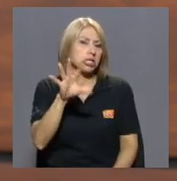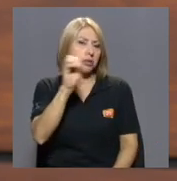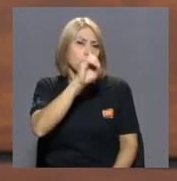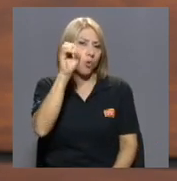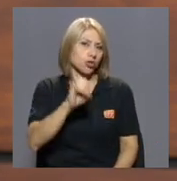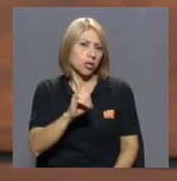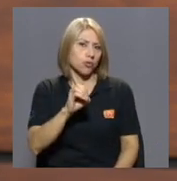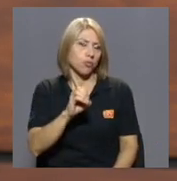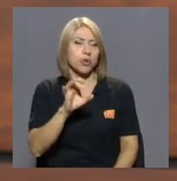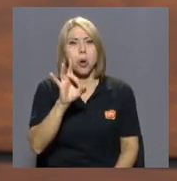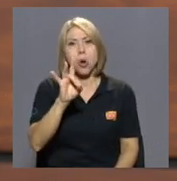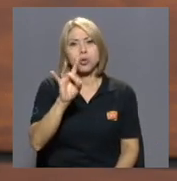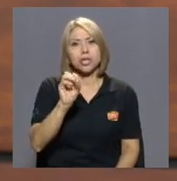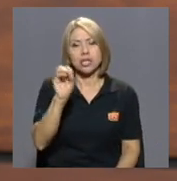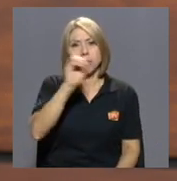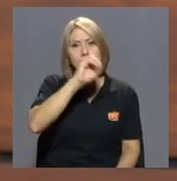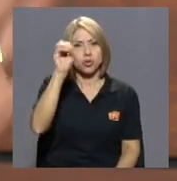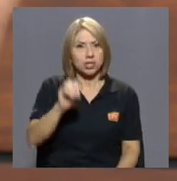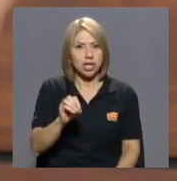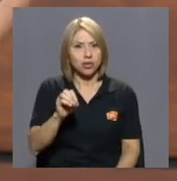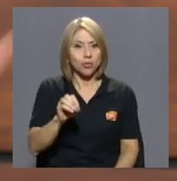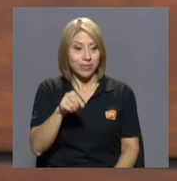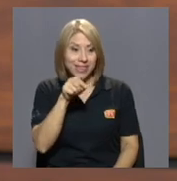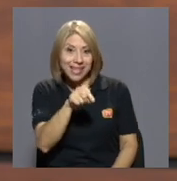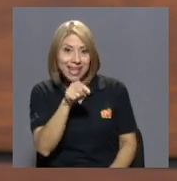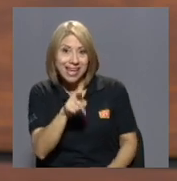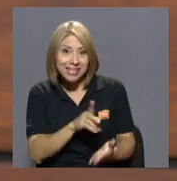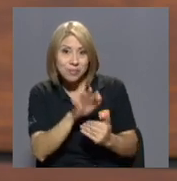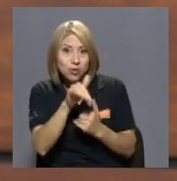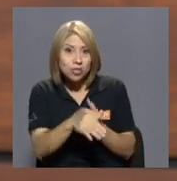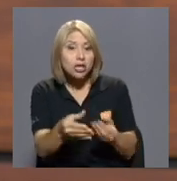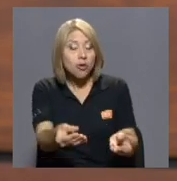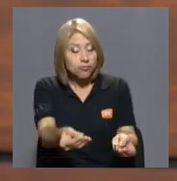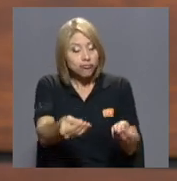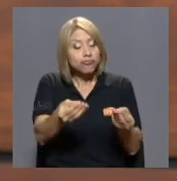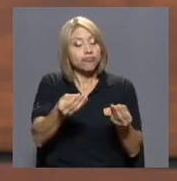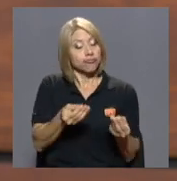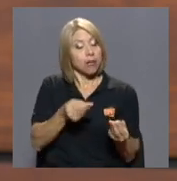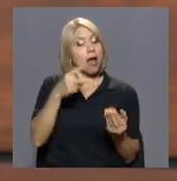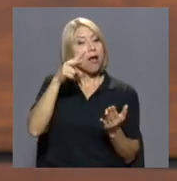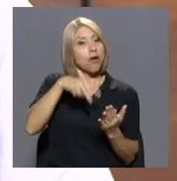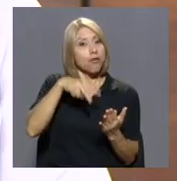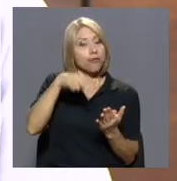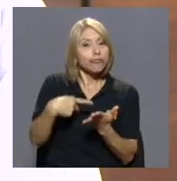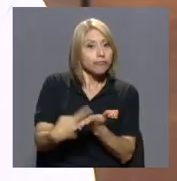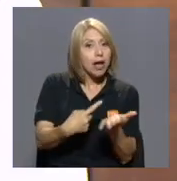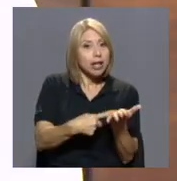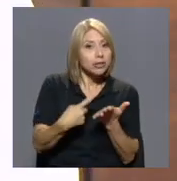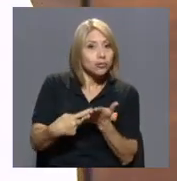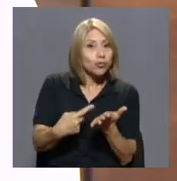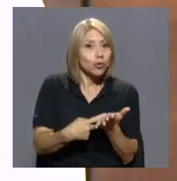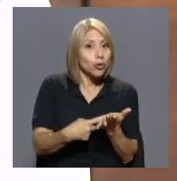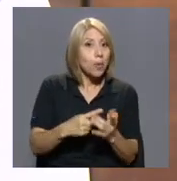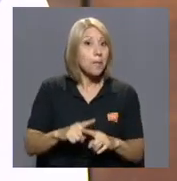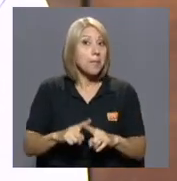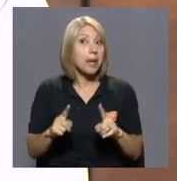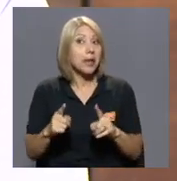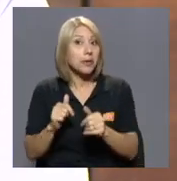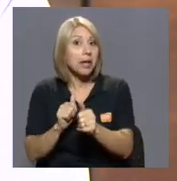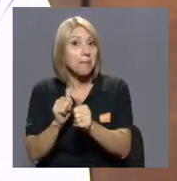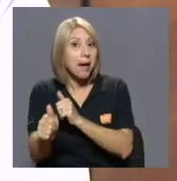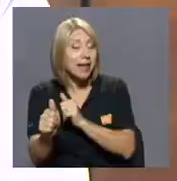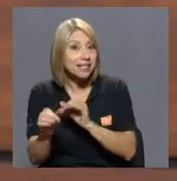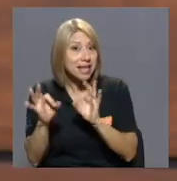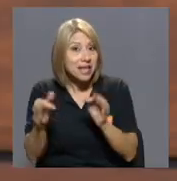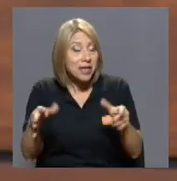se acoja para estudio, uh-huh. de que pase, ni idea, todo, o sea, todo es posible. Este es un